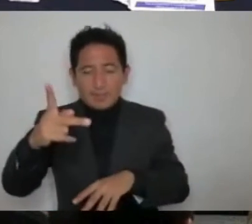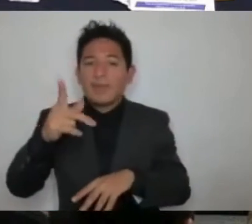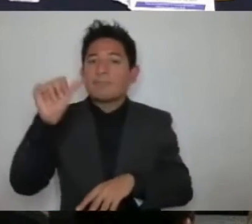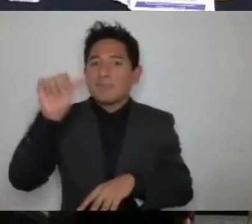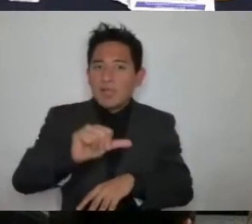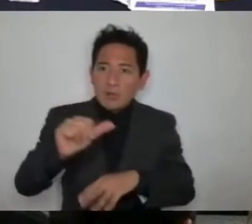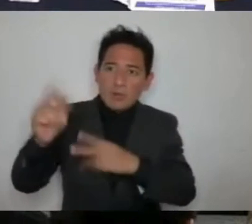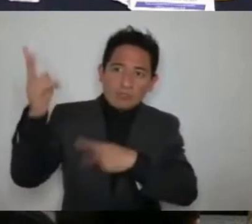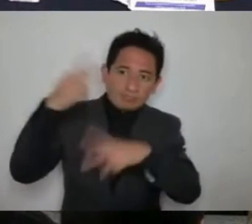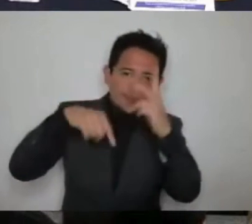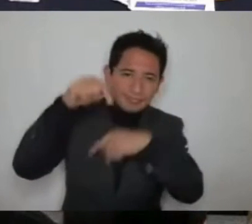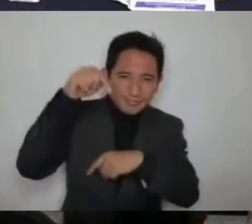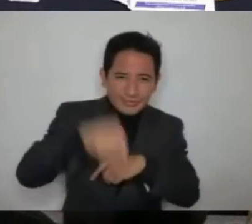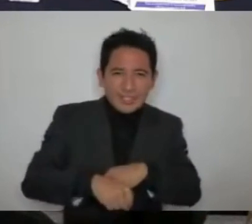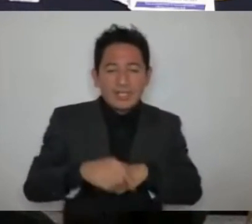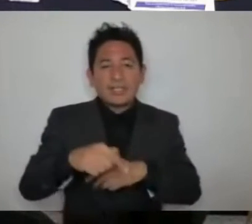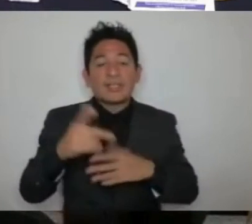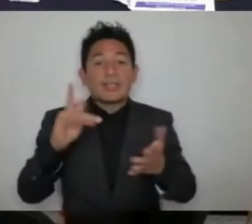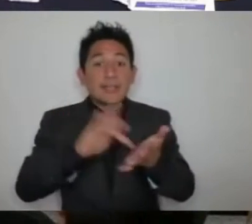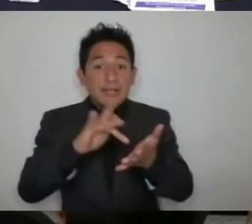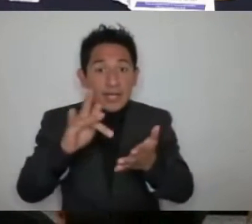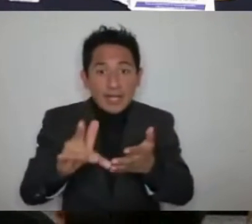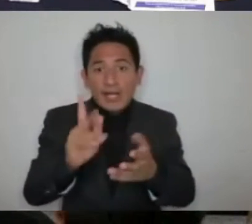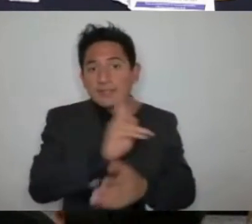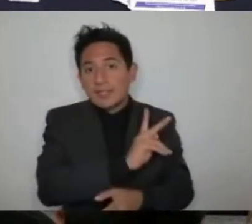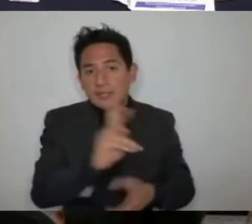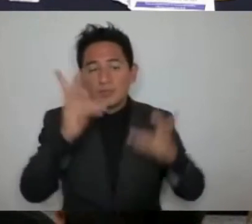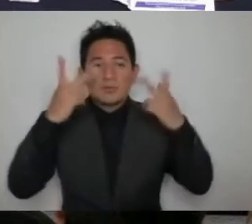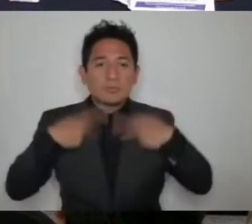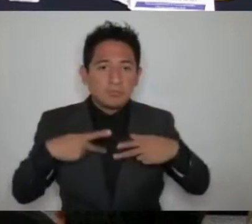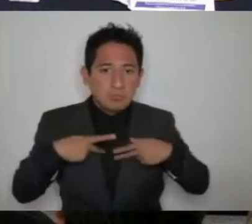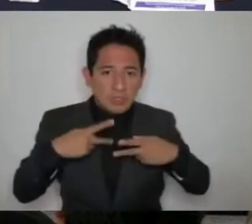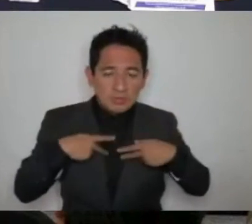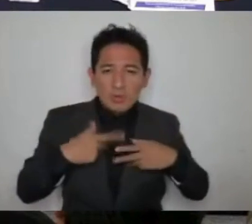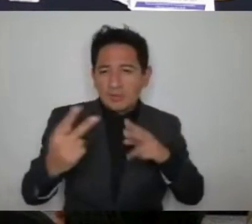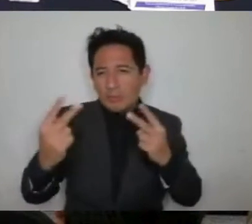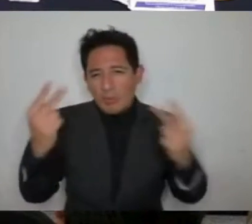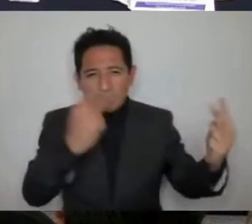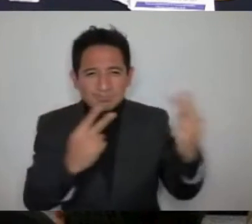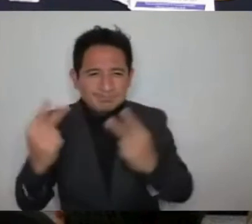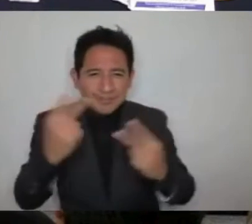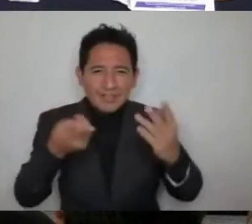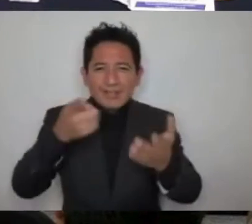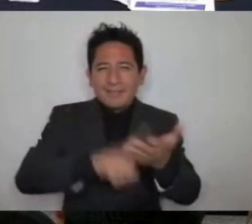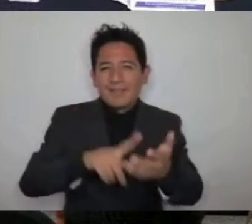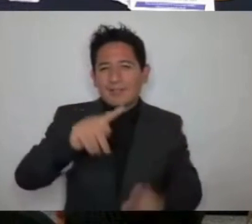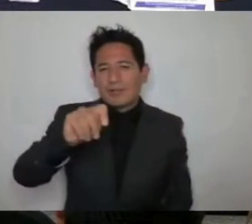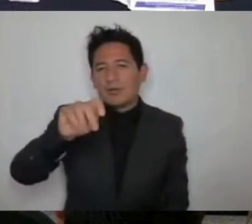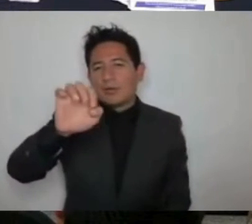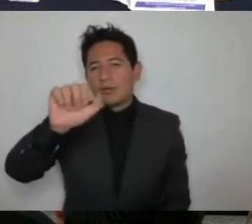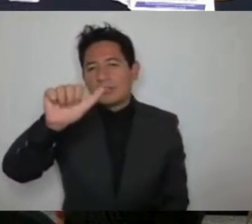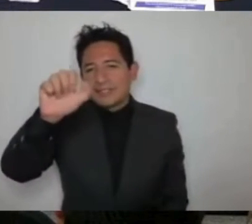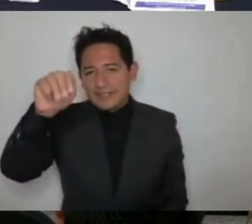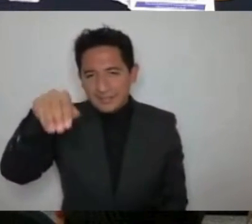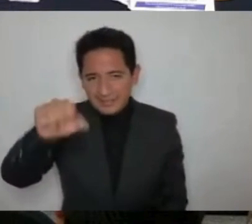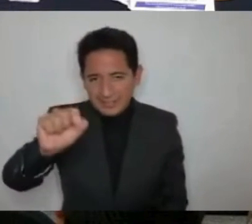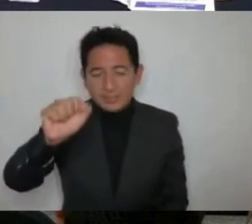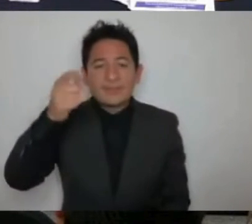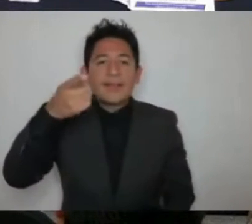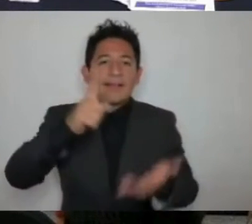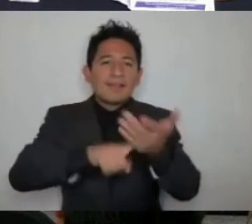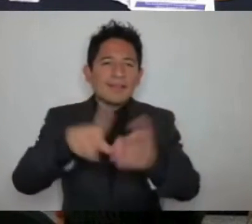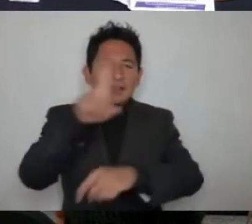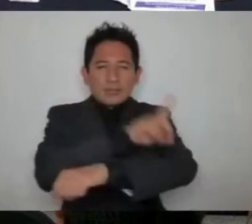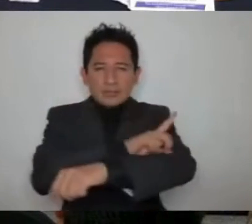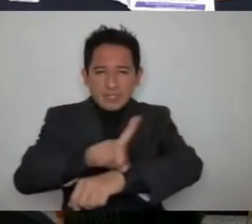también a todas aquellas que nos siguen a través de la plataforma teams que están en nuestras delegaciones al interior de la